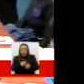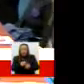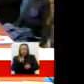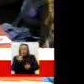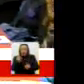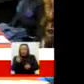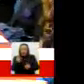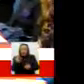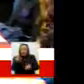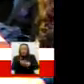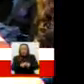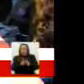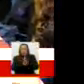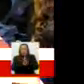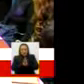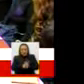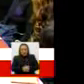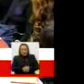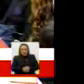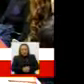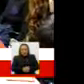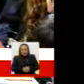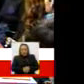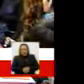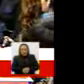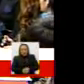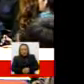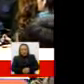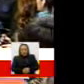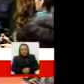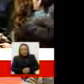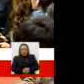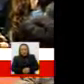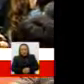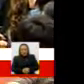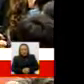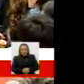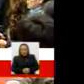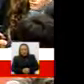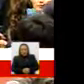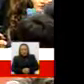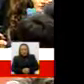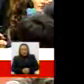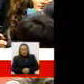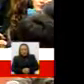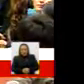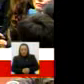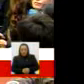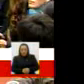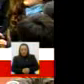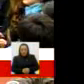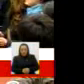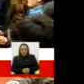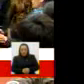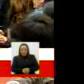Perdóname, ¿Sí puede traer una silla, por favor? No, yo hablo parado. ¿Sí? ¿Y cómo hacemos con el micro? ¿Me escuchan atrás? No, pero te hace...